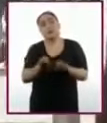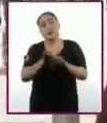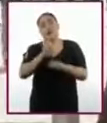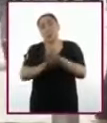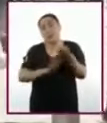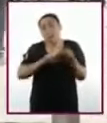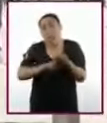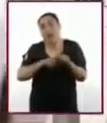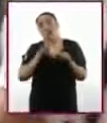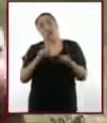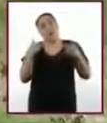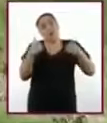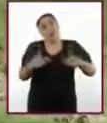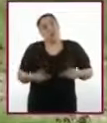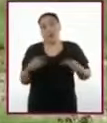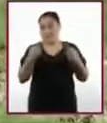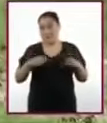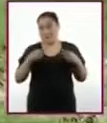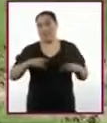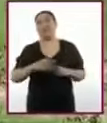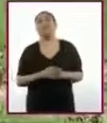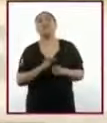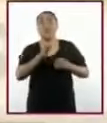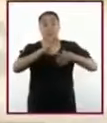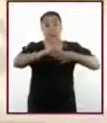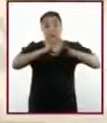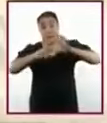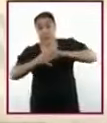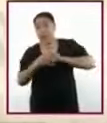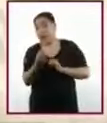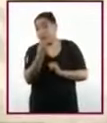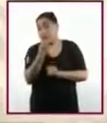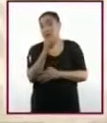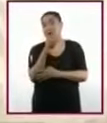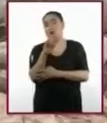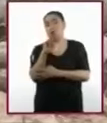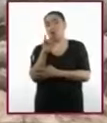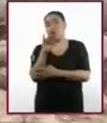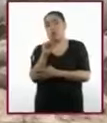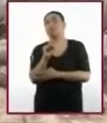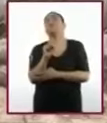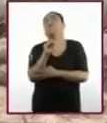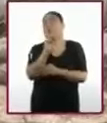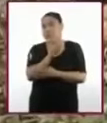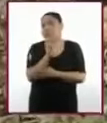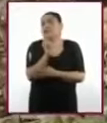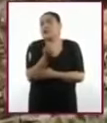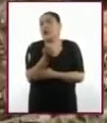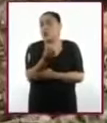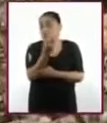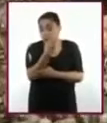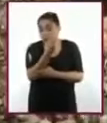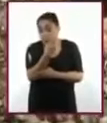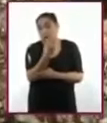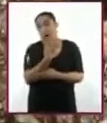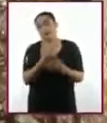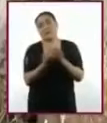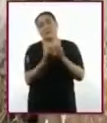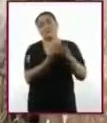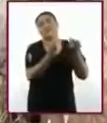animales y los seres humanos. En las cadenas alimentarias, los heterótrofos también son llamados consumidores y existen diferentes